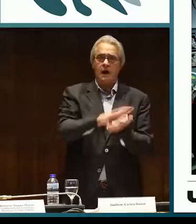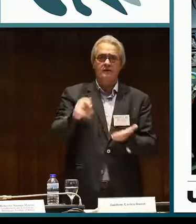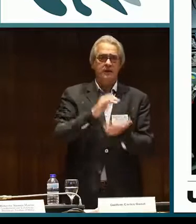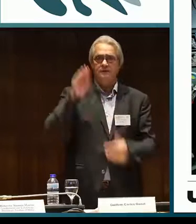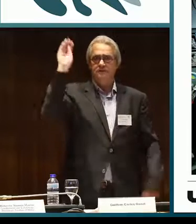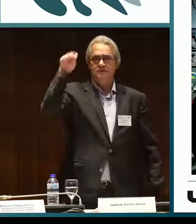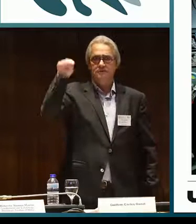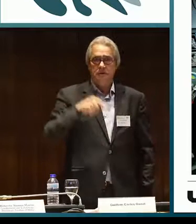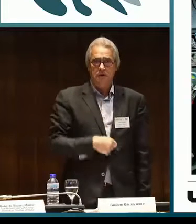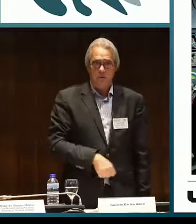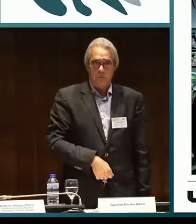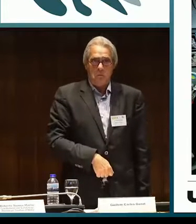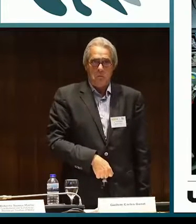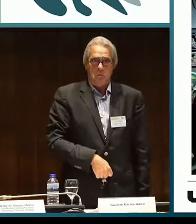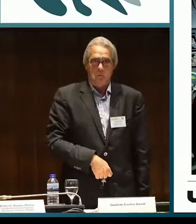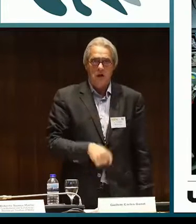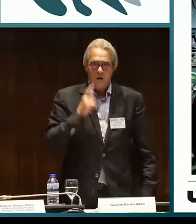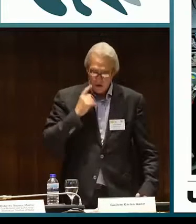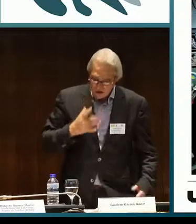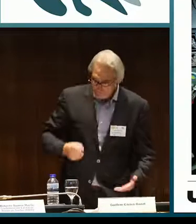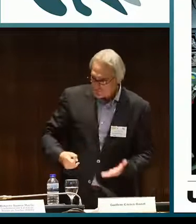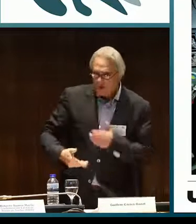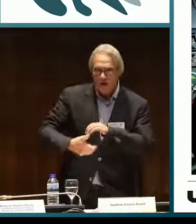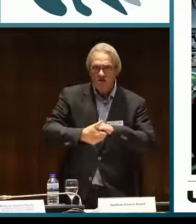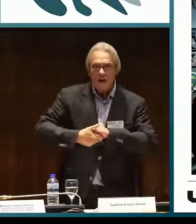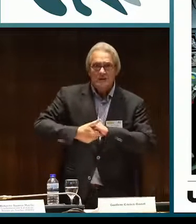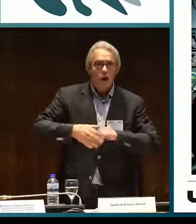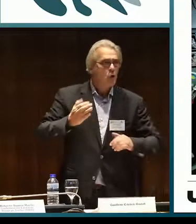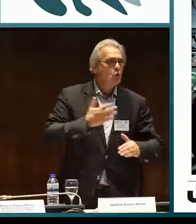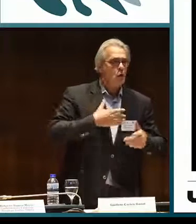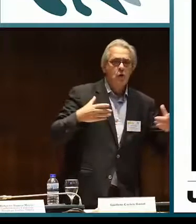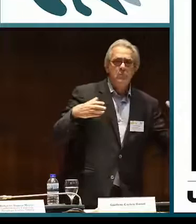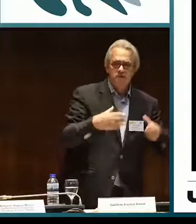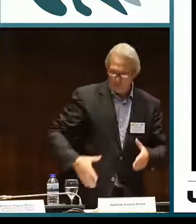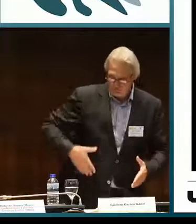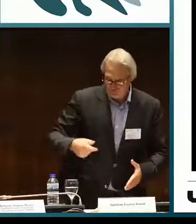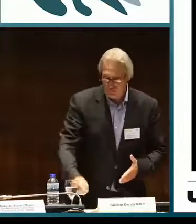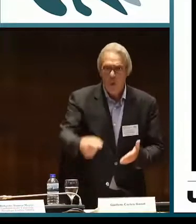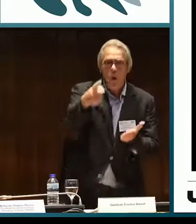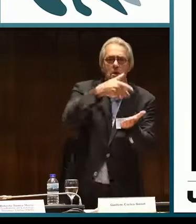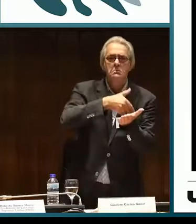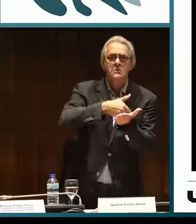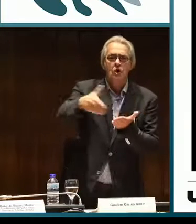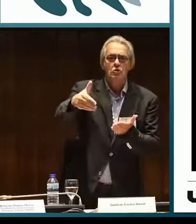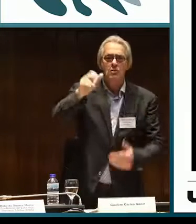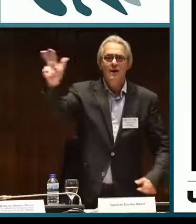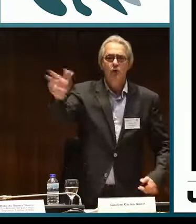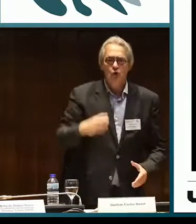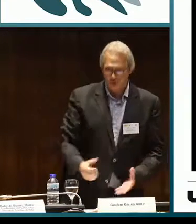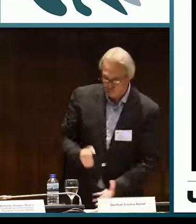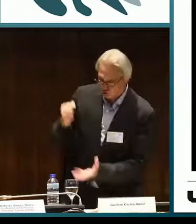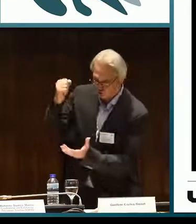y gracias a esa aportación sí hubo una por parte de la cadena, pero no una iniciativa propia de la